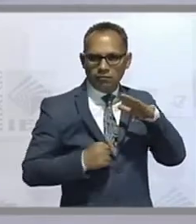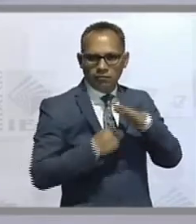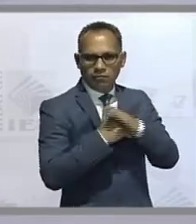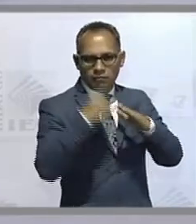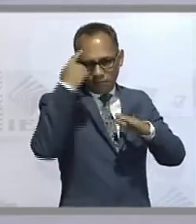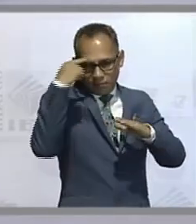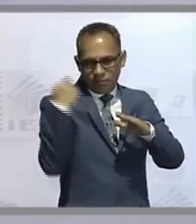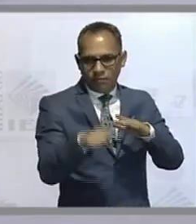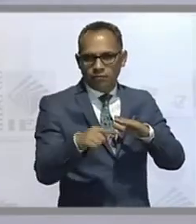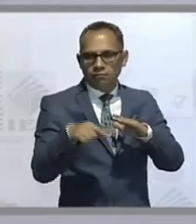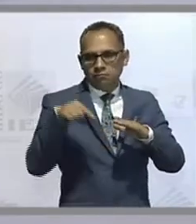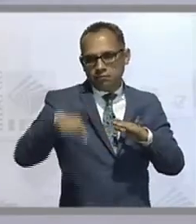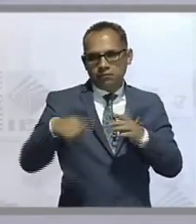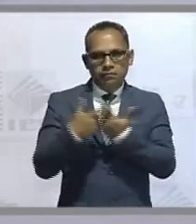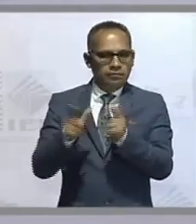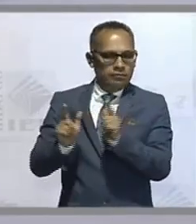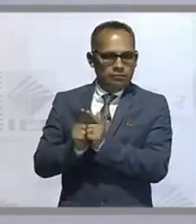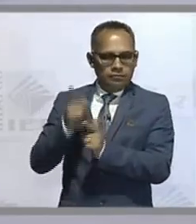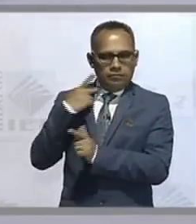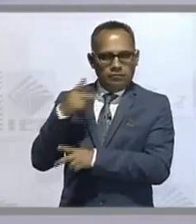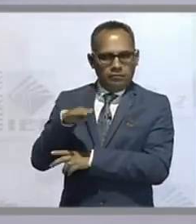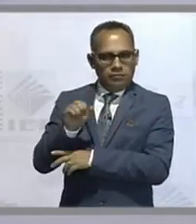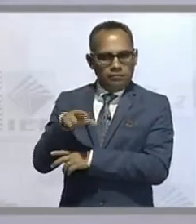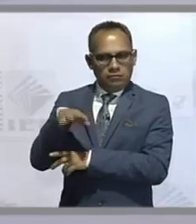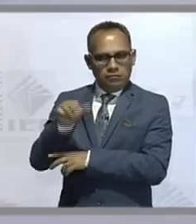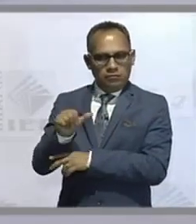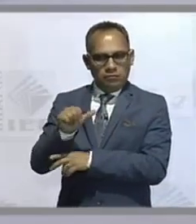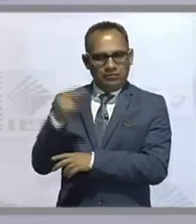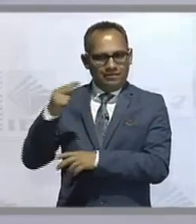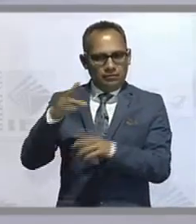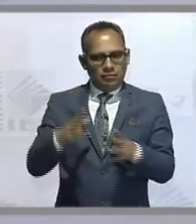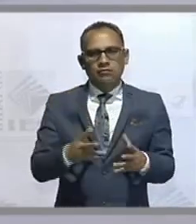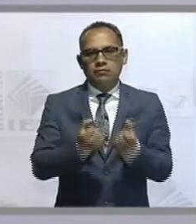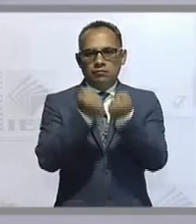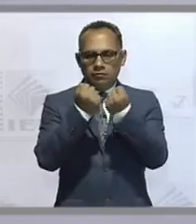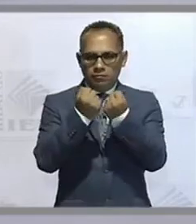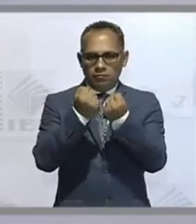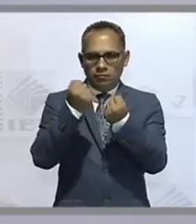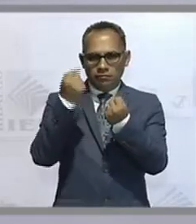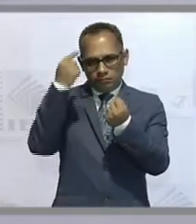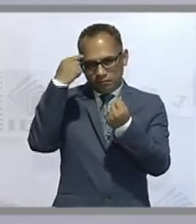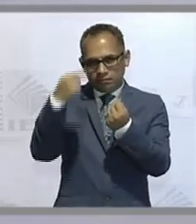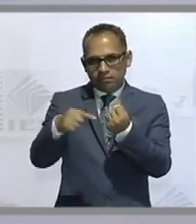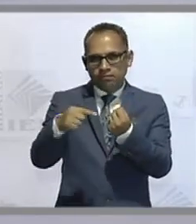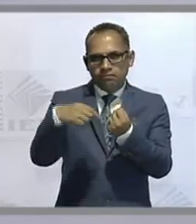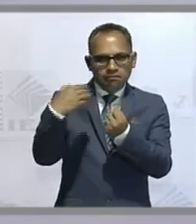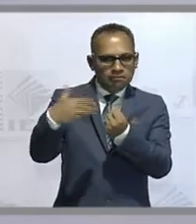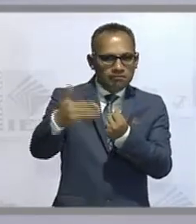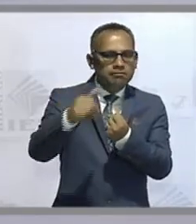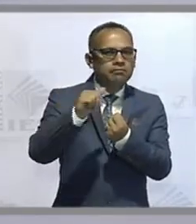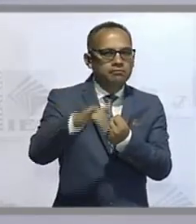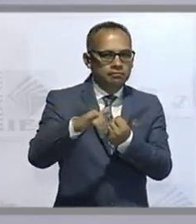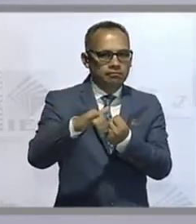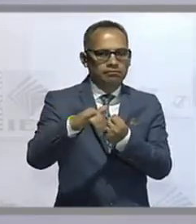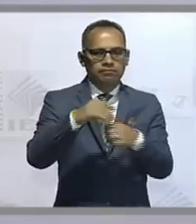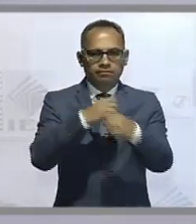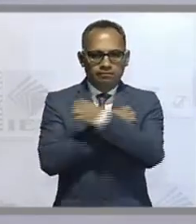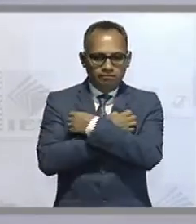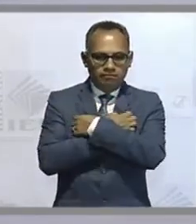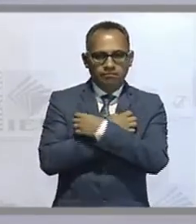replanteé todo el esquema que hasta el día de hoy se tiene la educación y el deporte son también